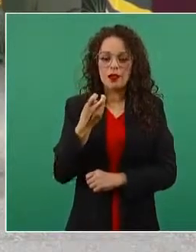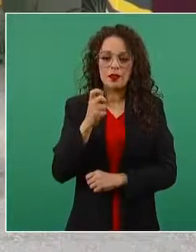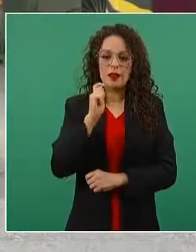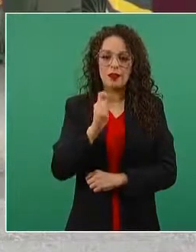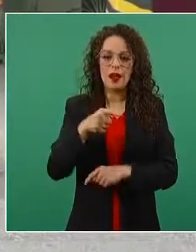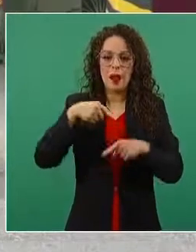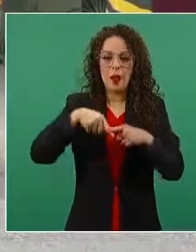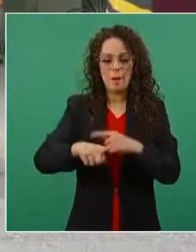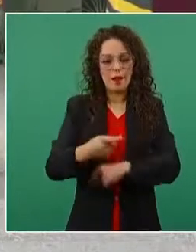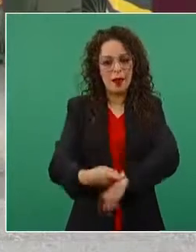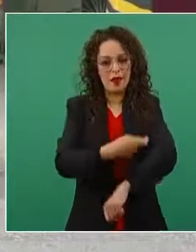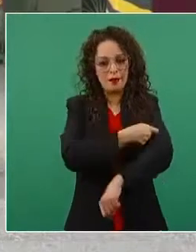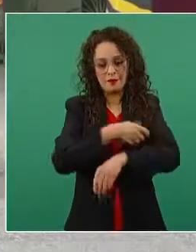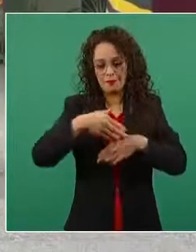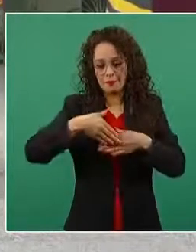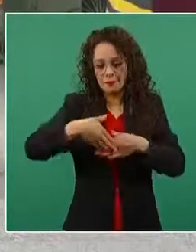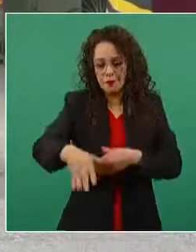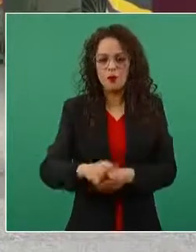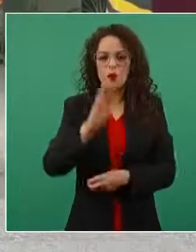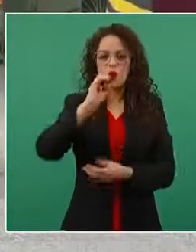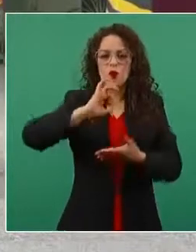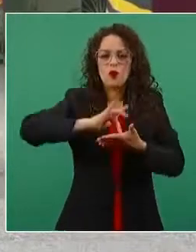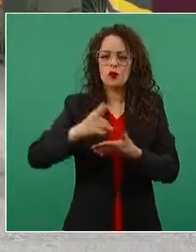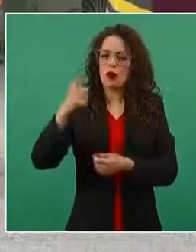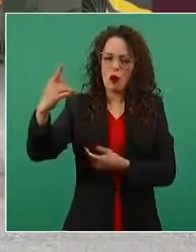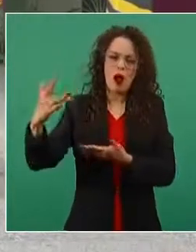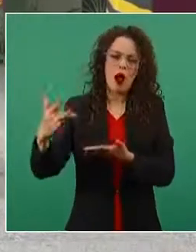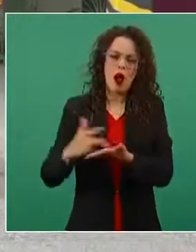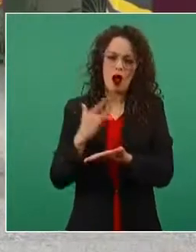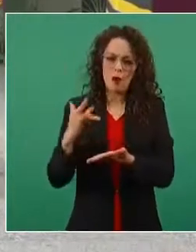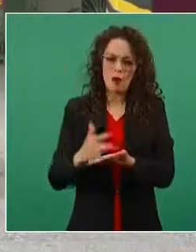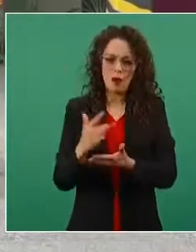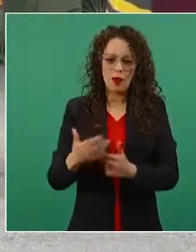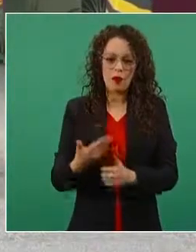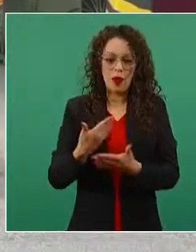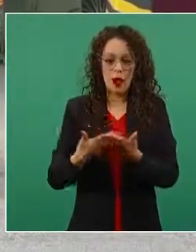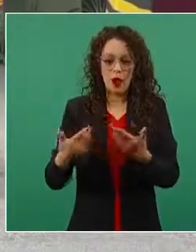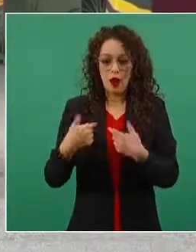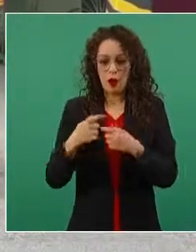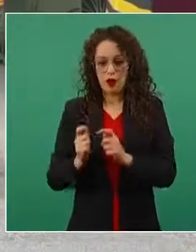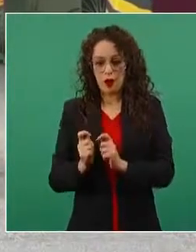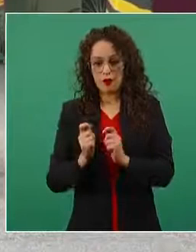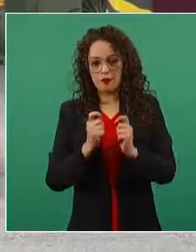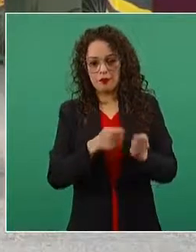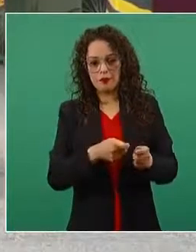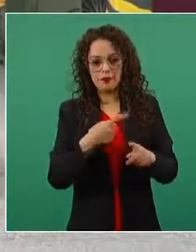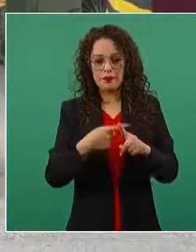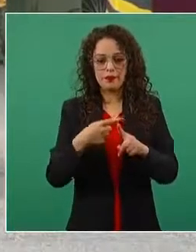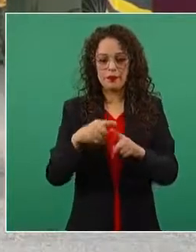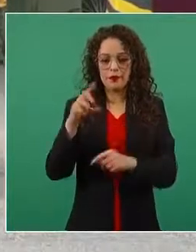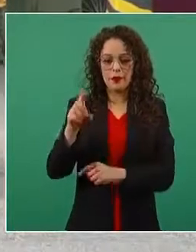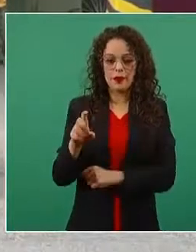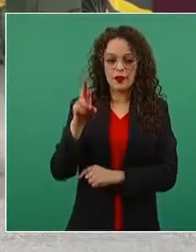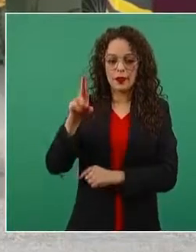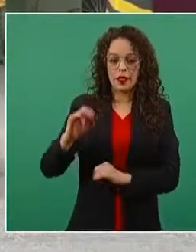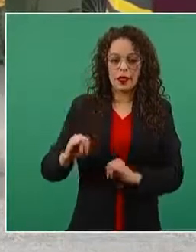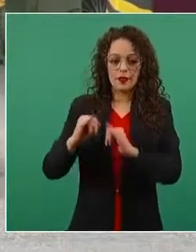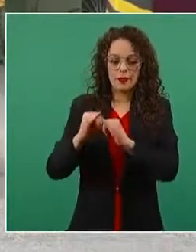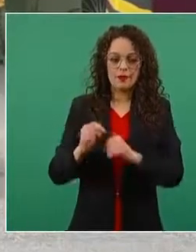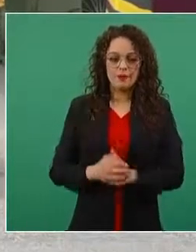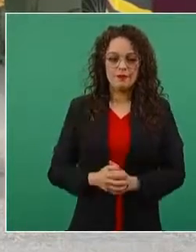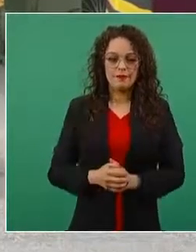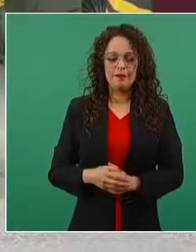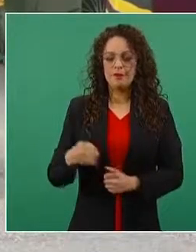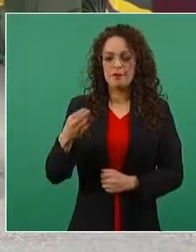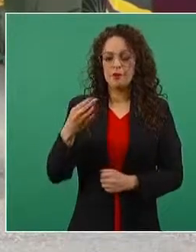vacunación. Muchas gracias por todo su apoyo. Le paso la palabra aquí al director del IMSS. Muchas gracias. Muy buen